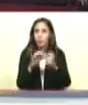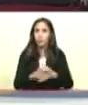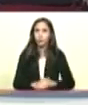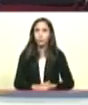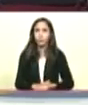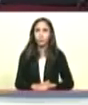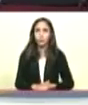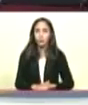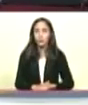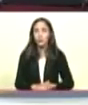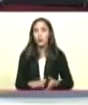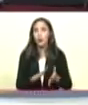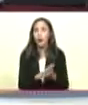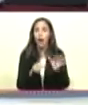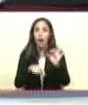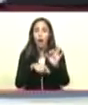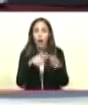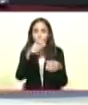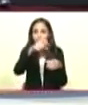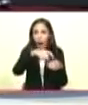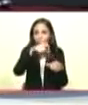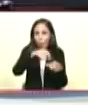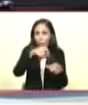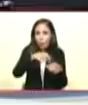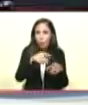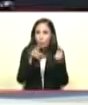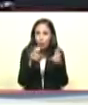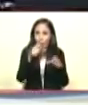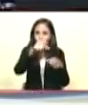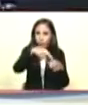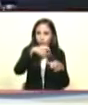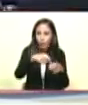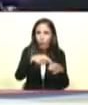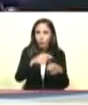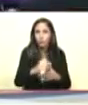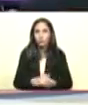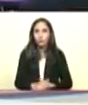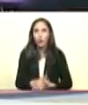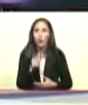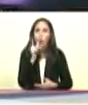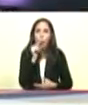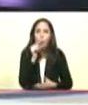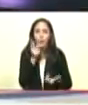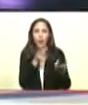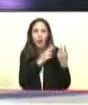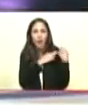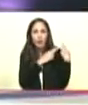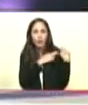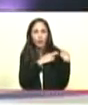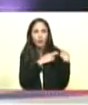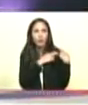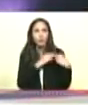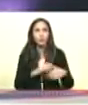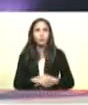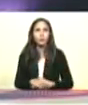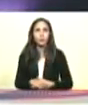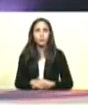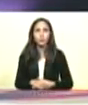tesorería de criptoactivos y nombrar a este profesional